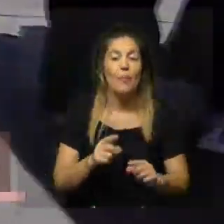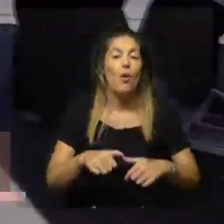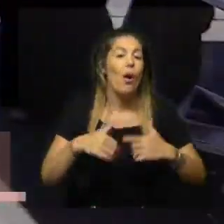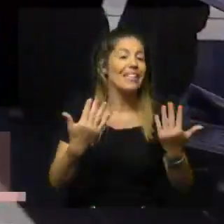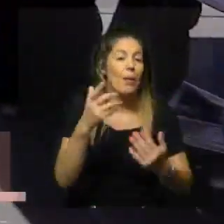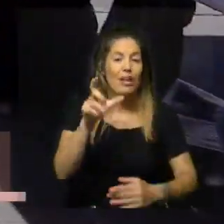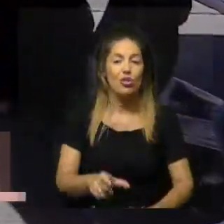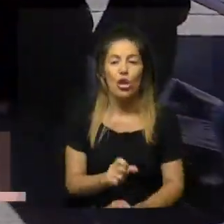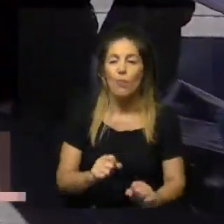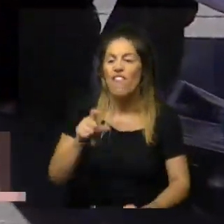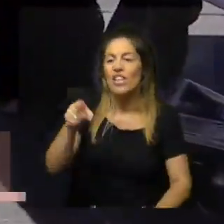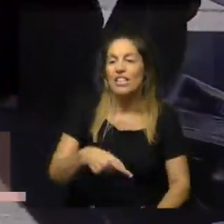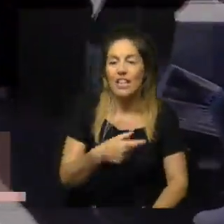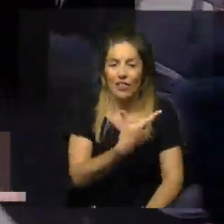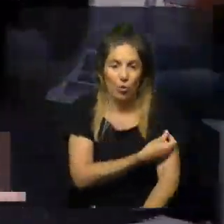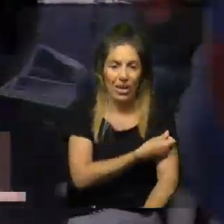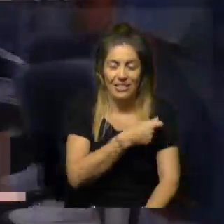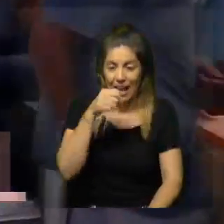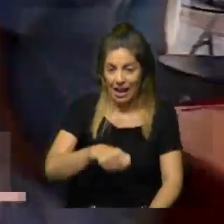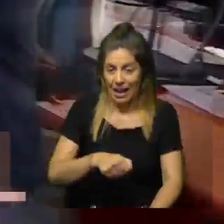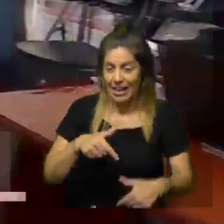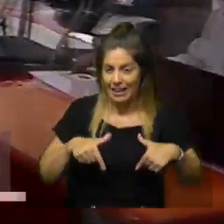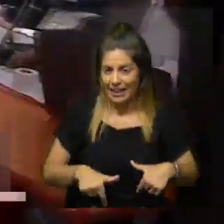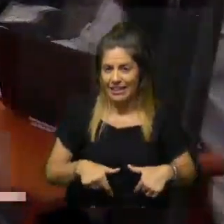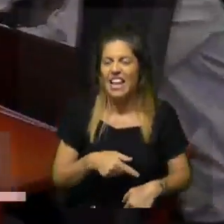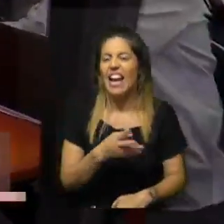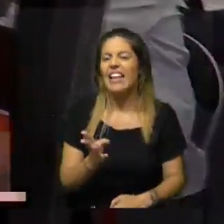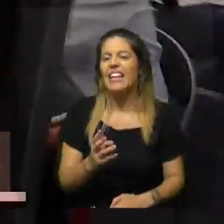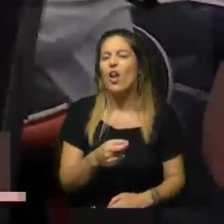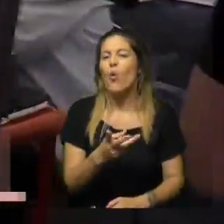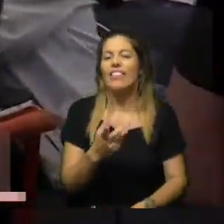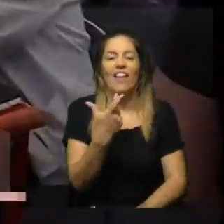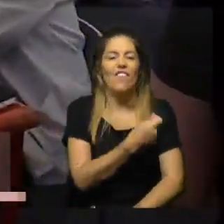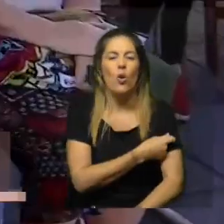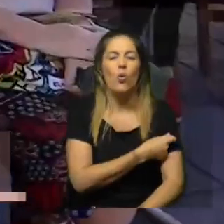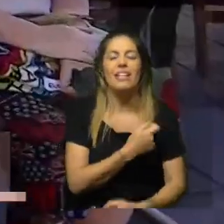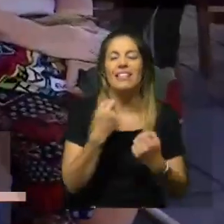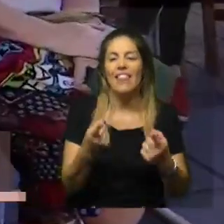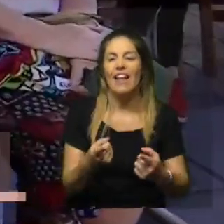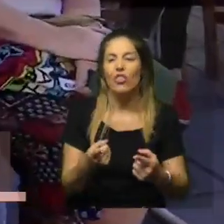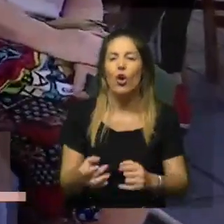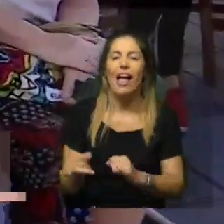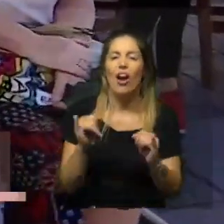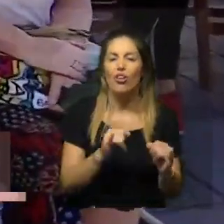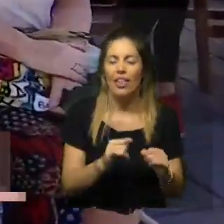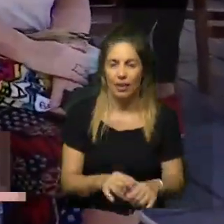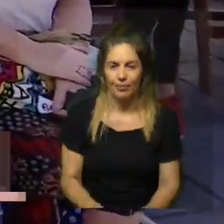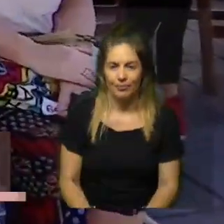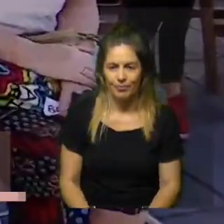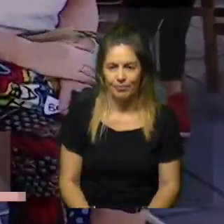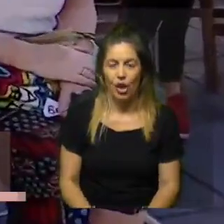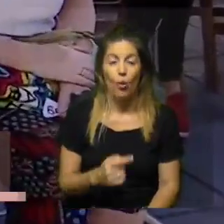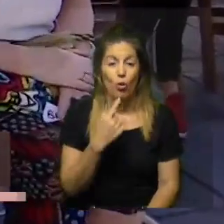puede venir a vacunarse aquí en la Intendencia. Generalmente, ¿cuántas vacunas se están repartiendo en cada jornada frente a la explanada? Exacto, como